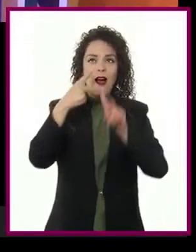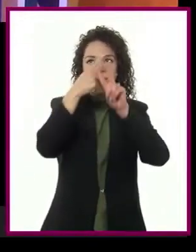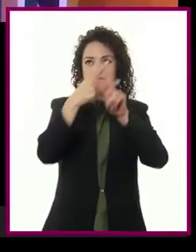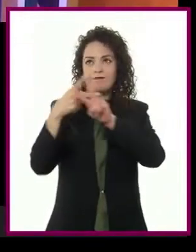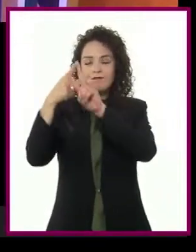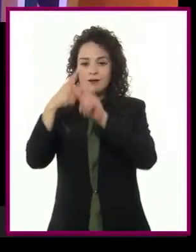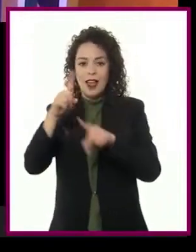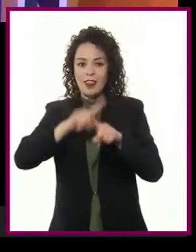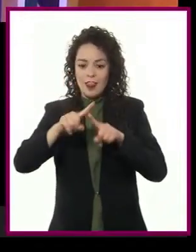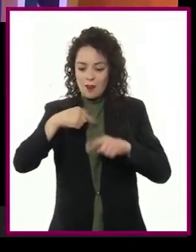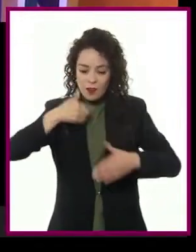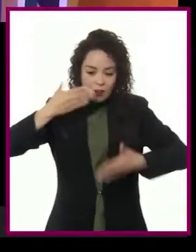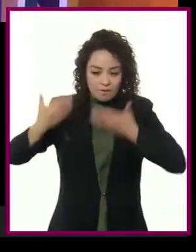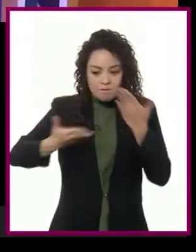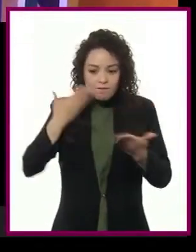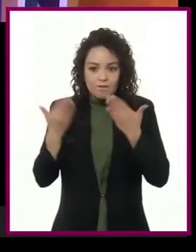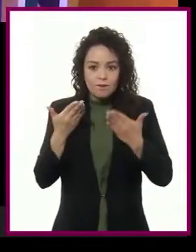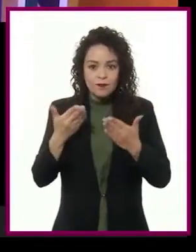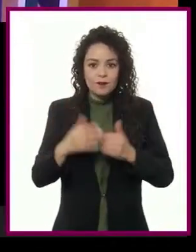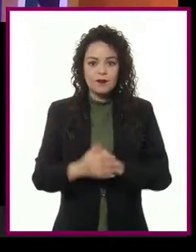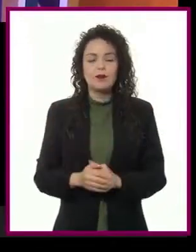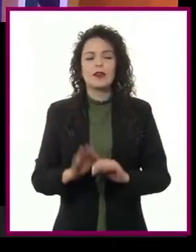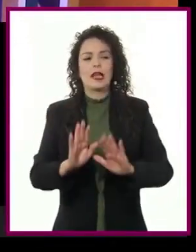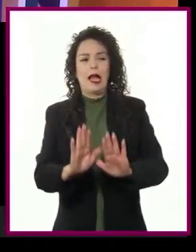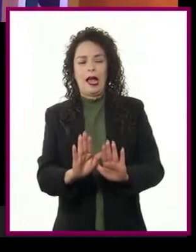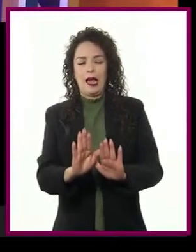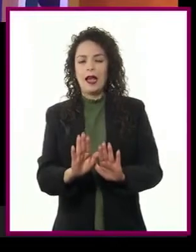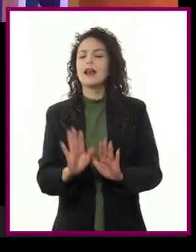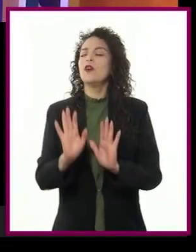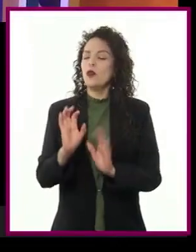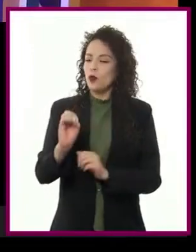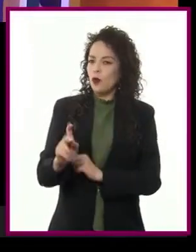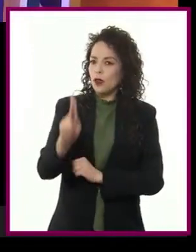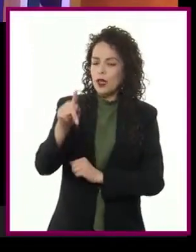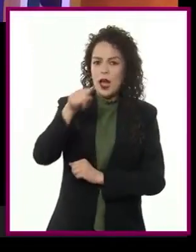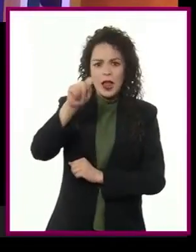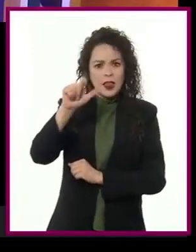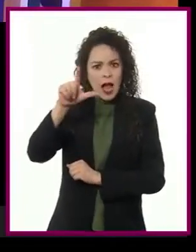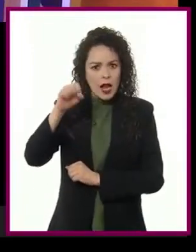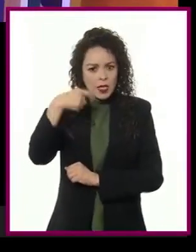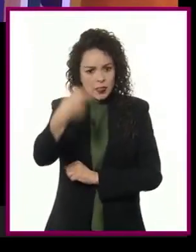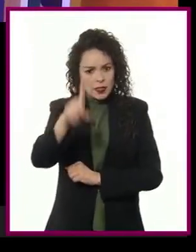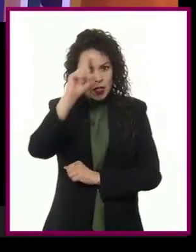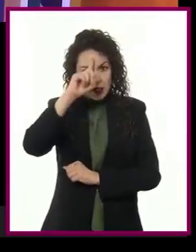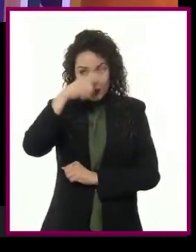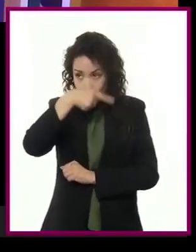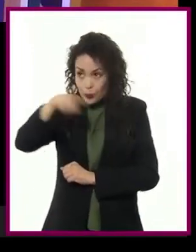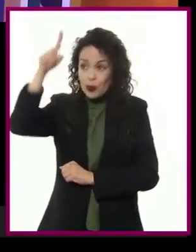Entonces, maestro Pitágoras, ¿Tales de Mileto le aconsejó viajar a Egipto?